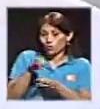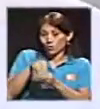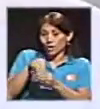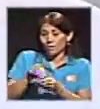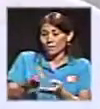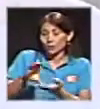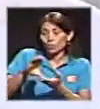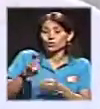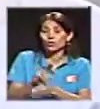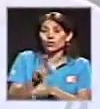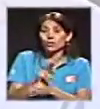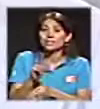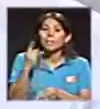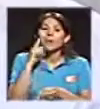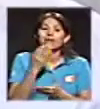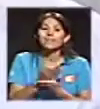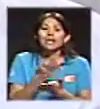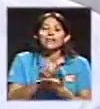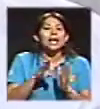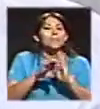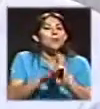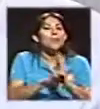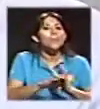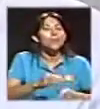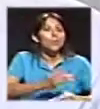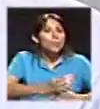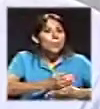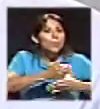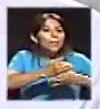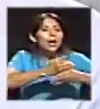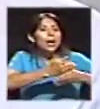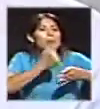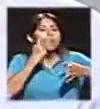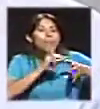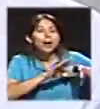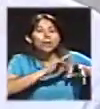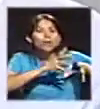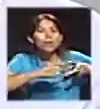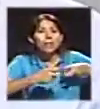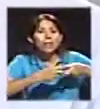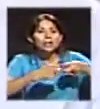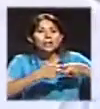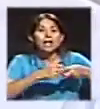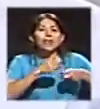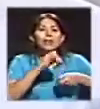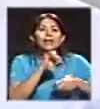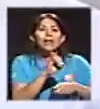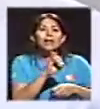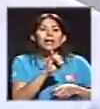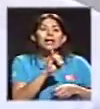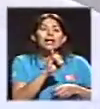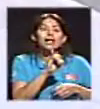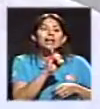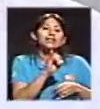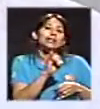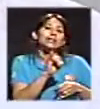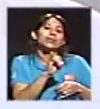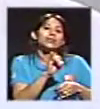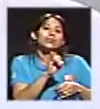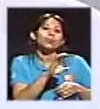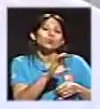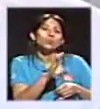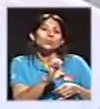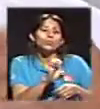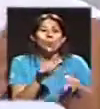ejemplo, plantas de generación eléctrica del Instituto Costarricense de Electricidad o de la Compañía Nacional de Fuerza y Luz, alguna cooperativa de electrificación